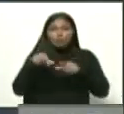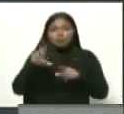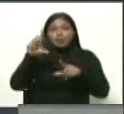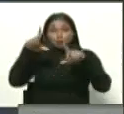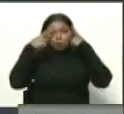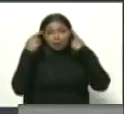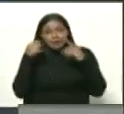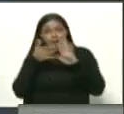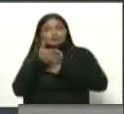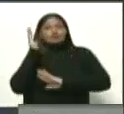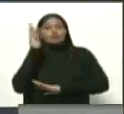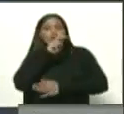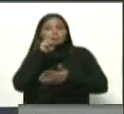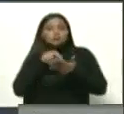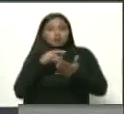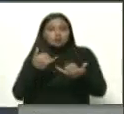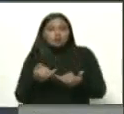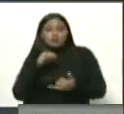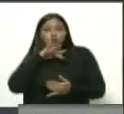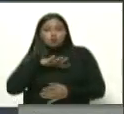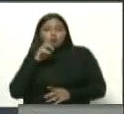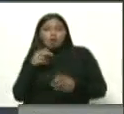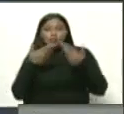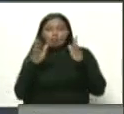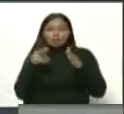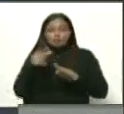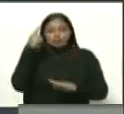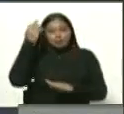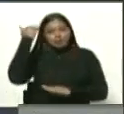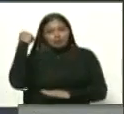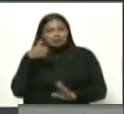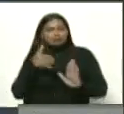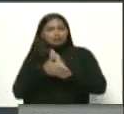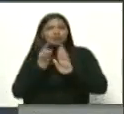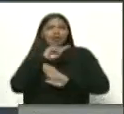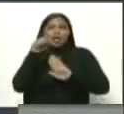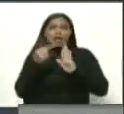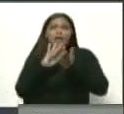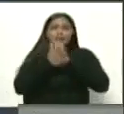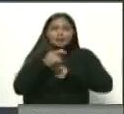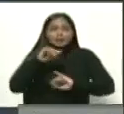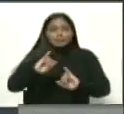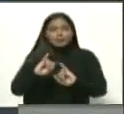para lo que es este Congreso Nacional de Historia, que se inauguró el día de ayer y que concluye esta misma semana.